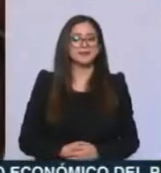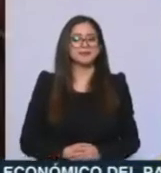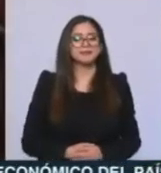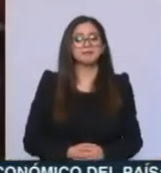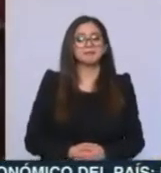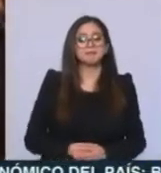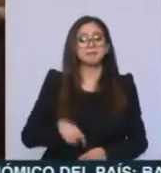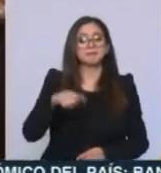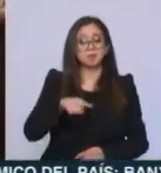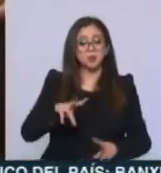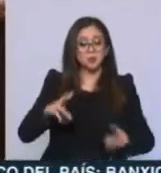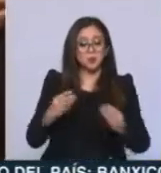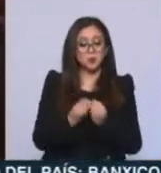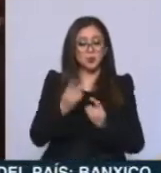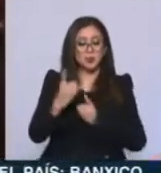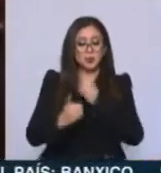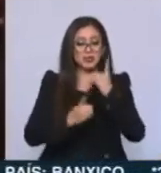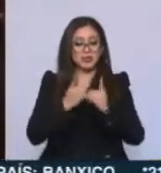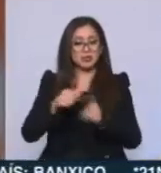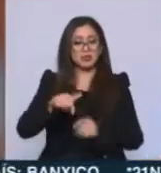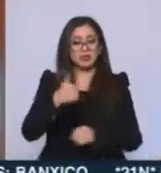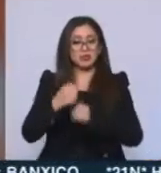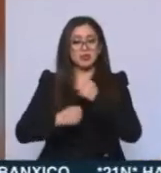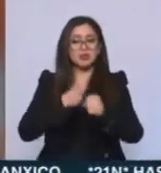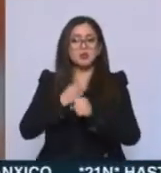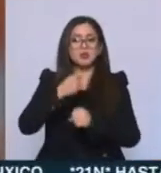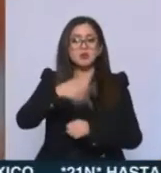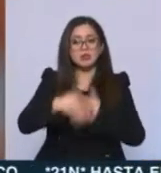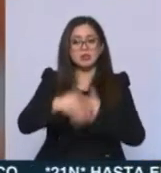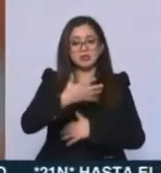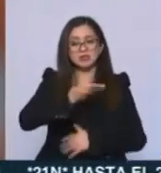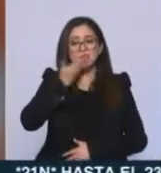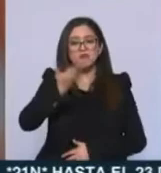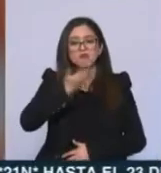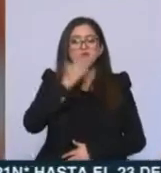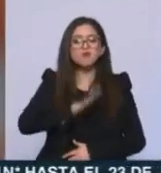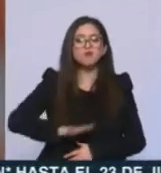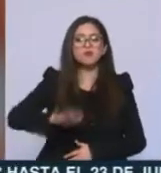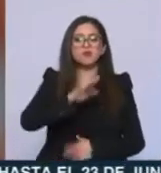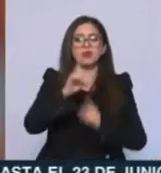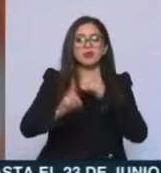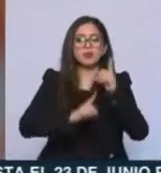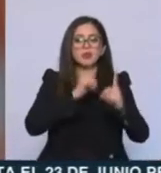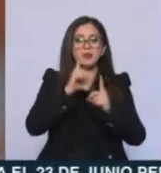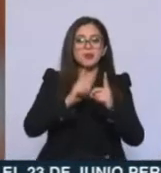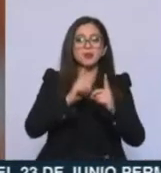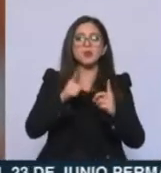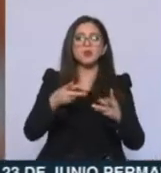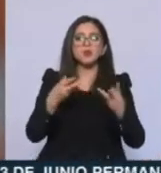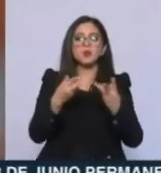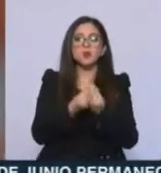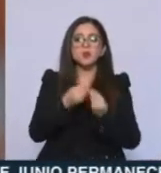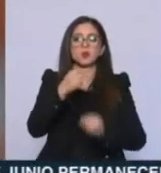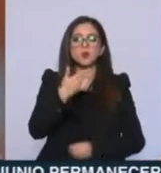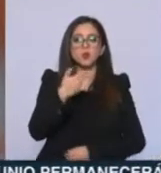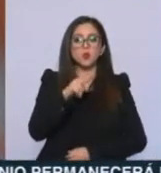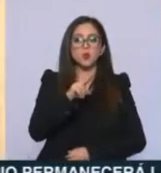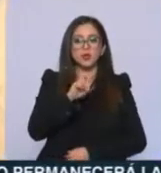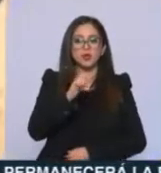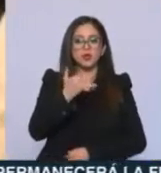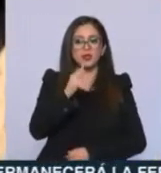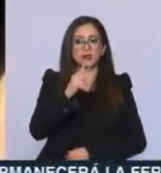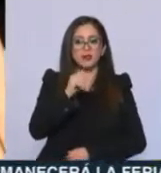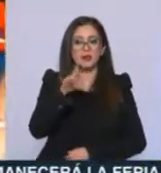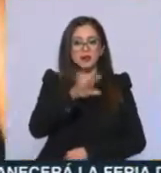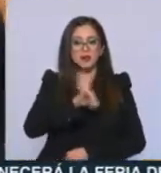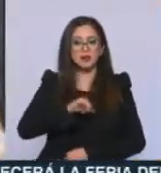El 12º encuentro de juegos y deportes autóctonos y tradicionales se llevará a cabo en el Deportivo Hueytépetl, en la alcaldía Milpa Alta.